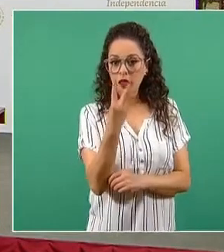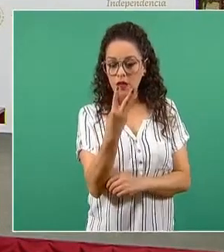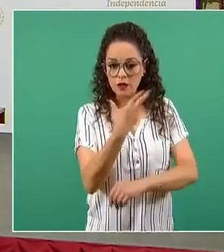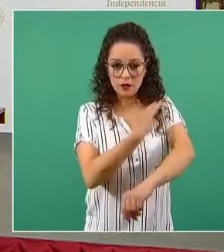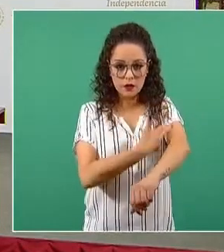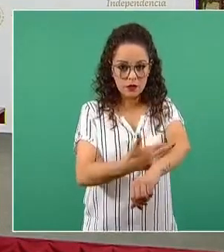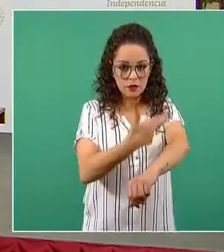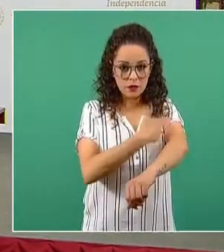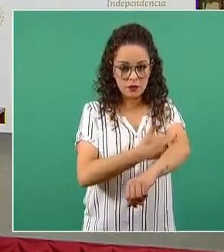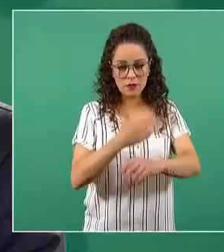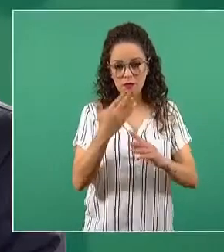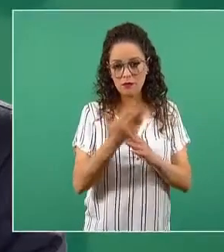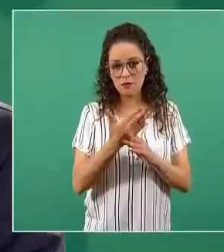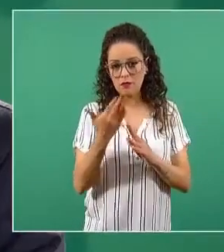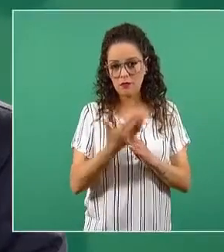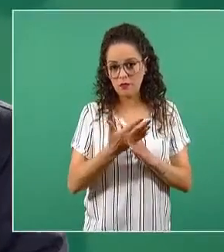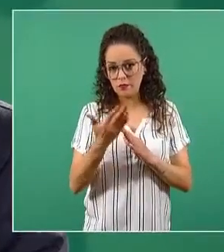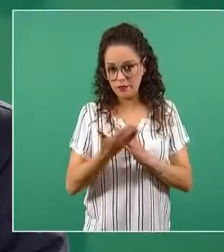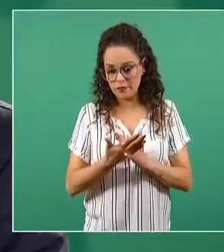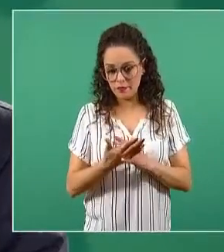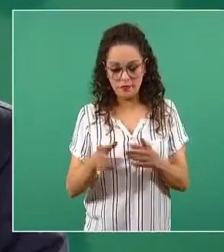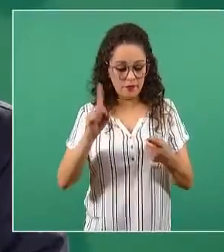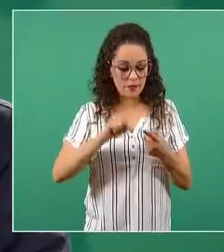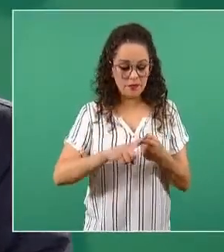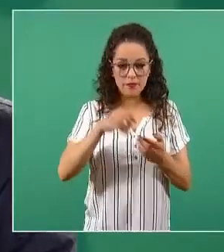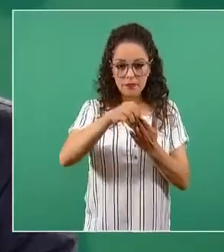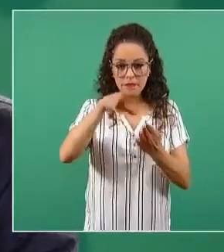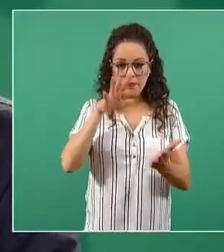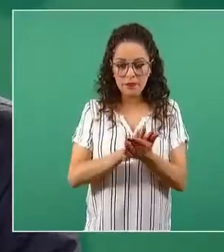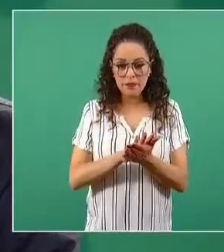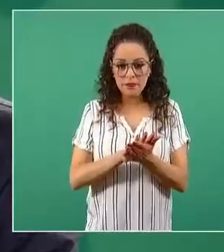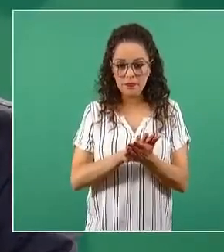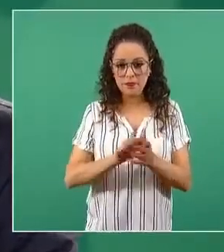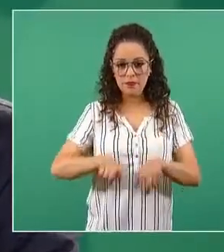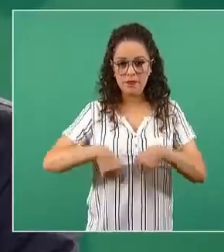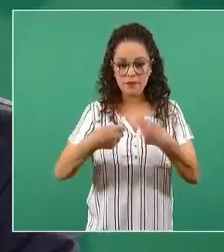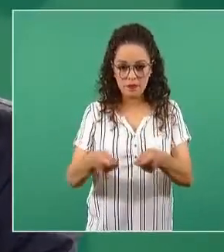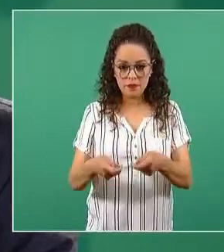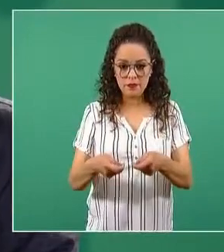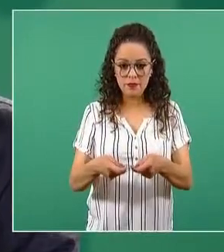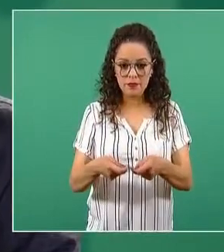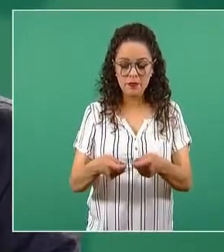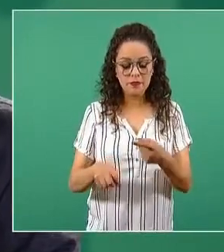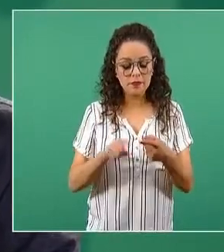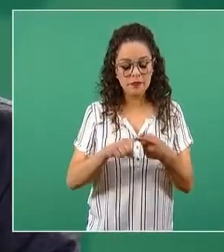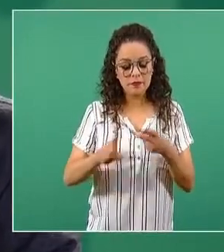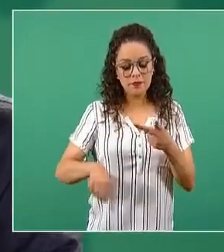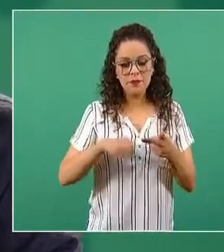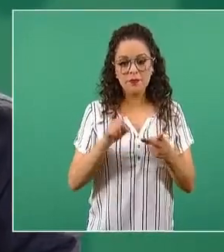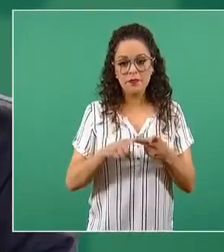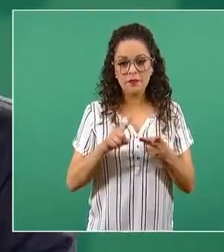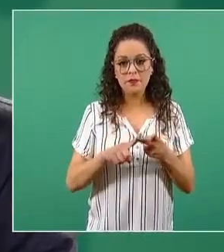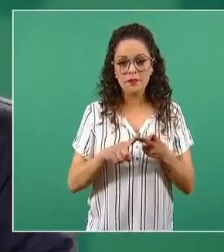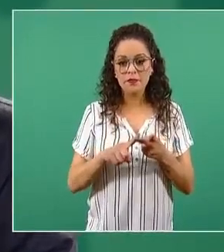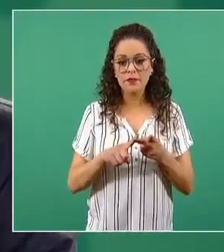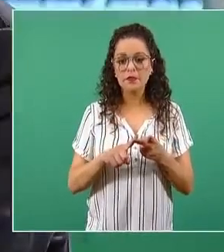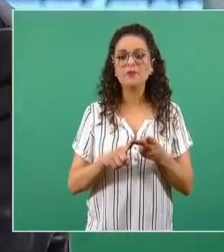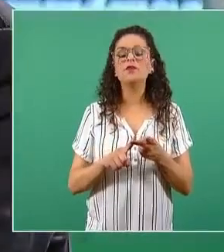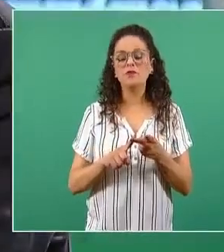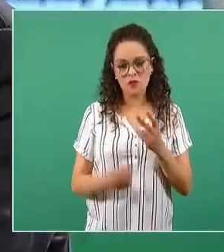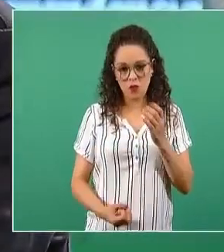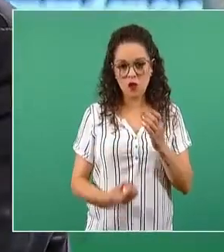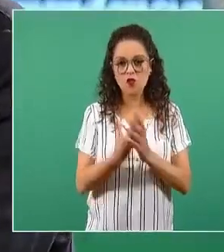El trámite de registro sanitario, la obtención del registro sanitario, el trámite de renovación del